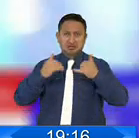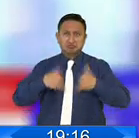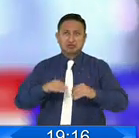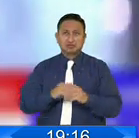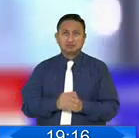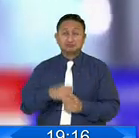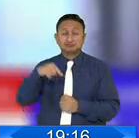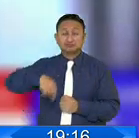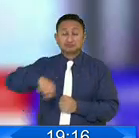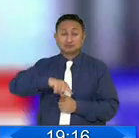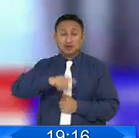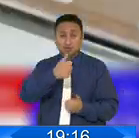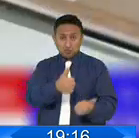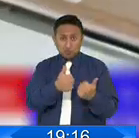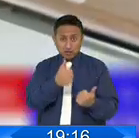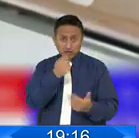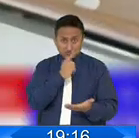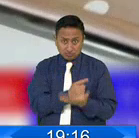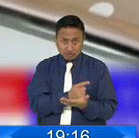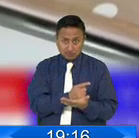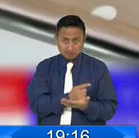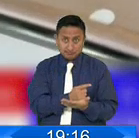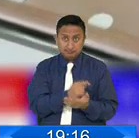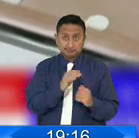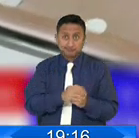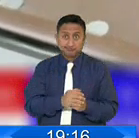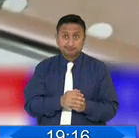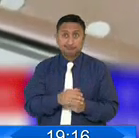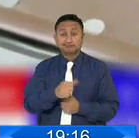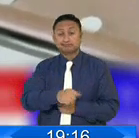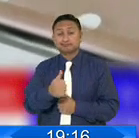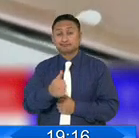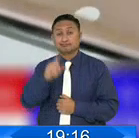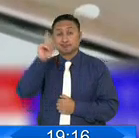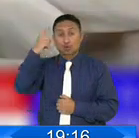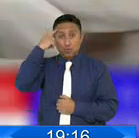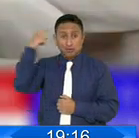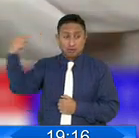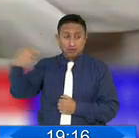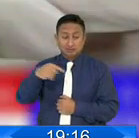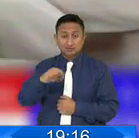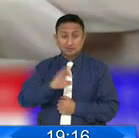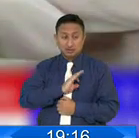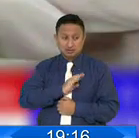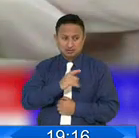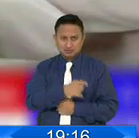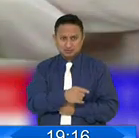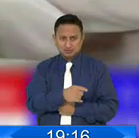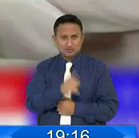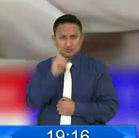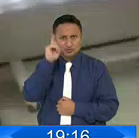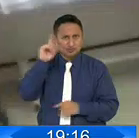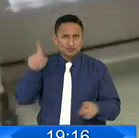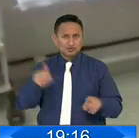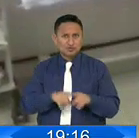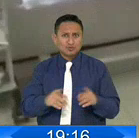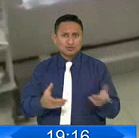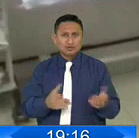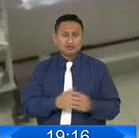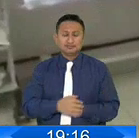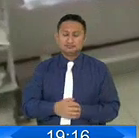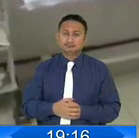de los medicamentos realizados, algo que ha sido criticado por gobiernos y expertos de salud a nivel mundial.